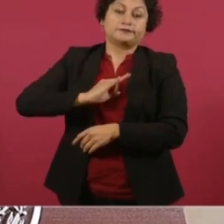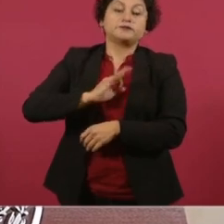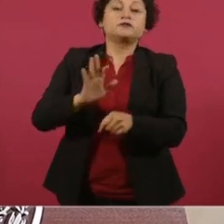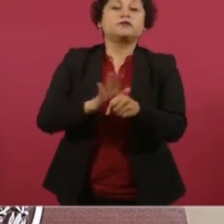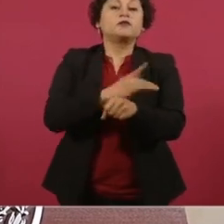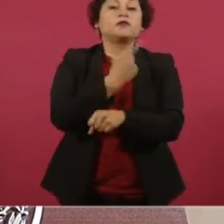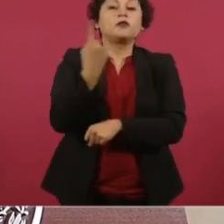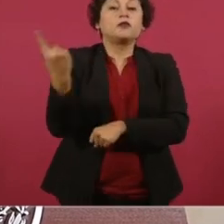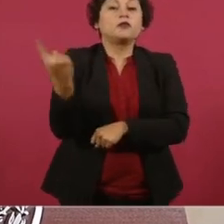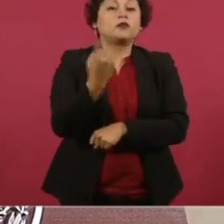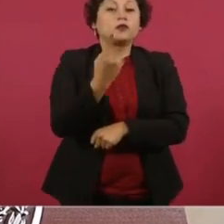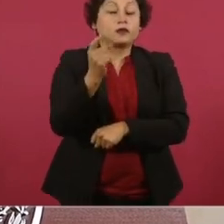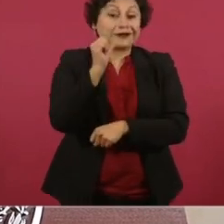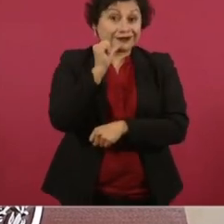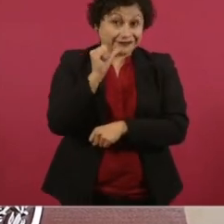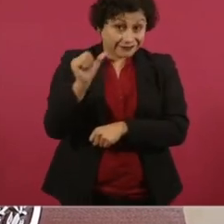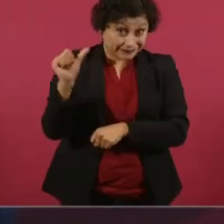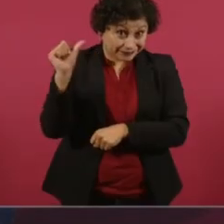aún